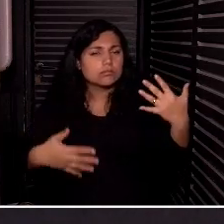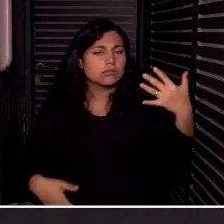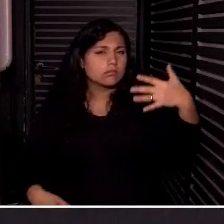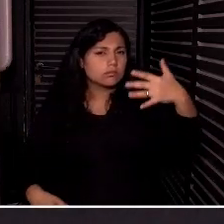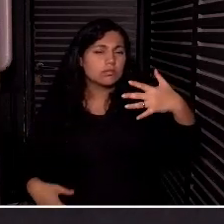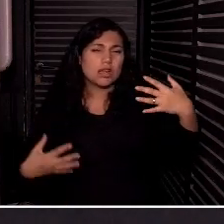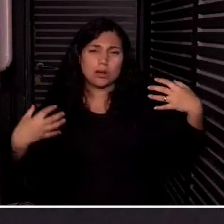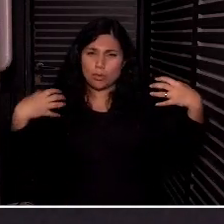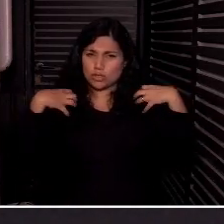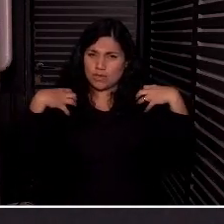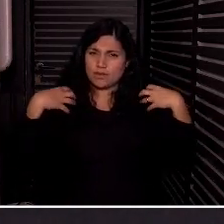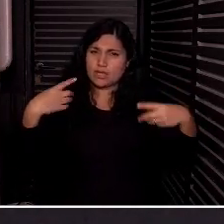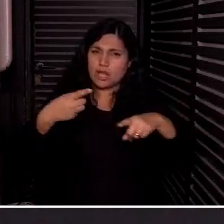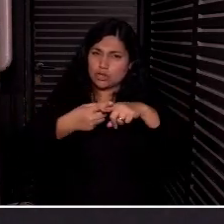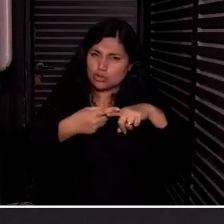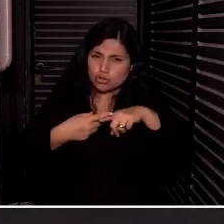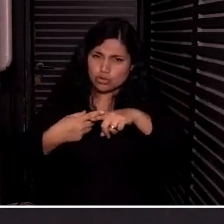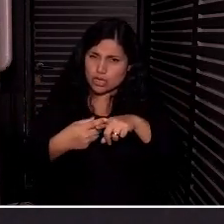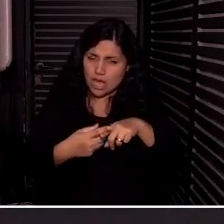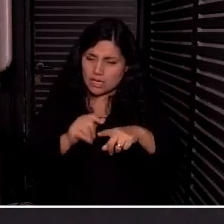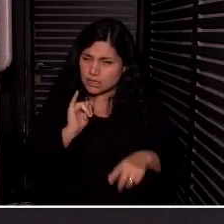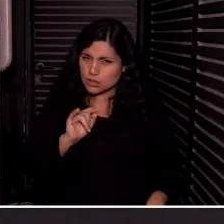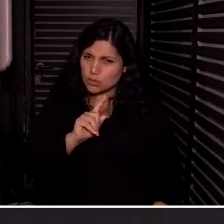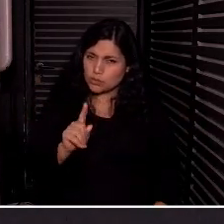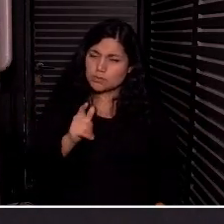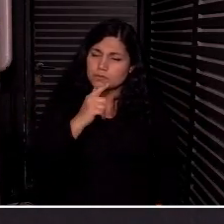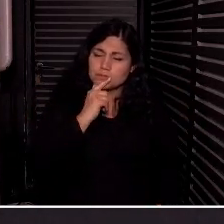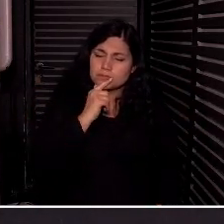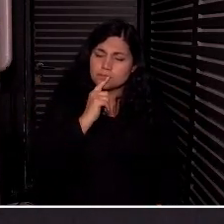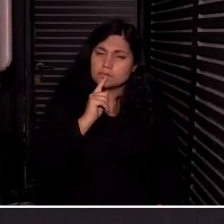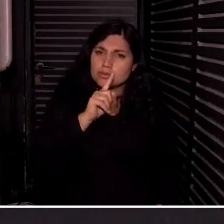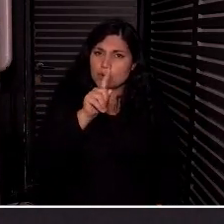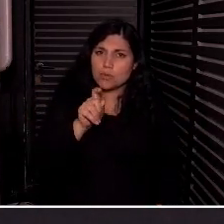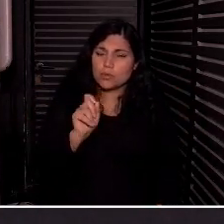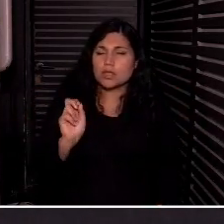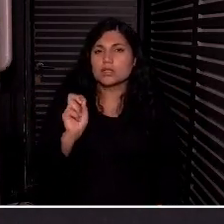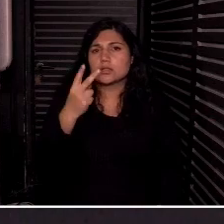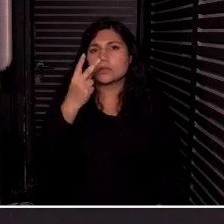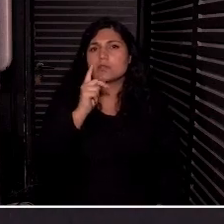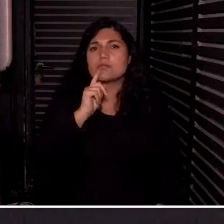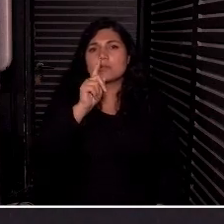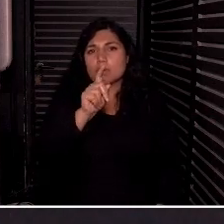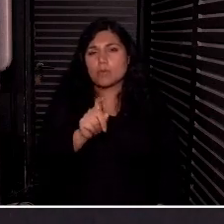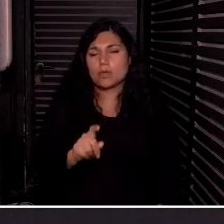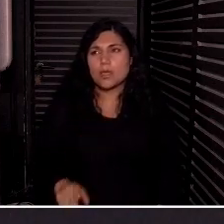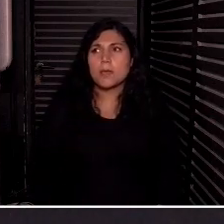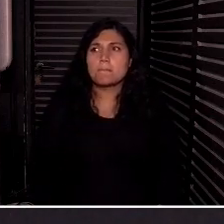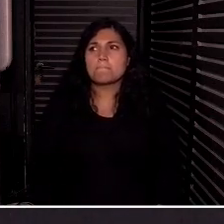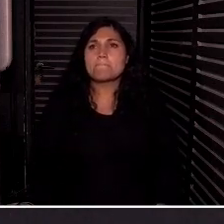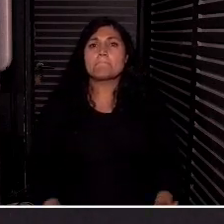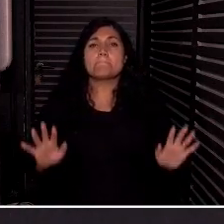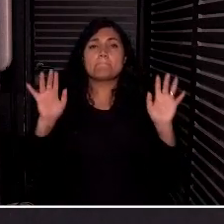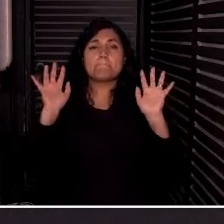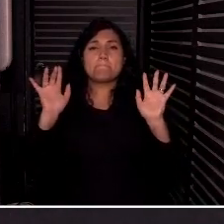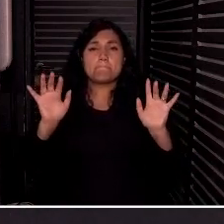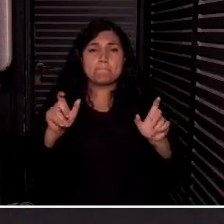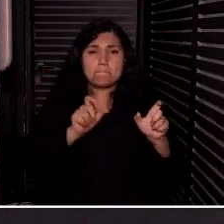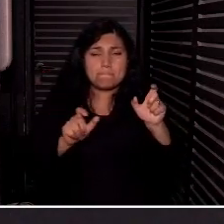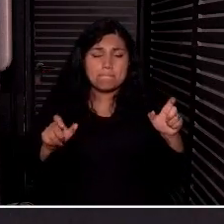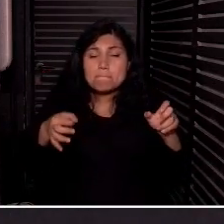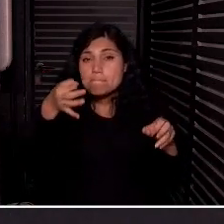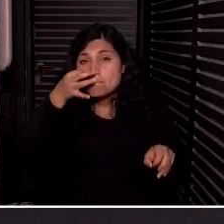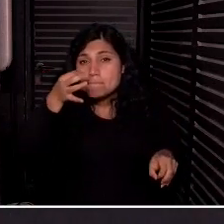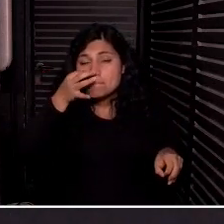e y en eso esa es una parte esa es una pregunta y la segunda a propósito de las de las audiencias no como